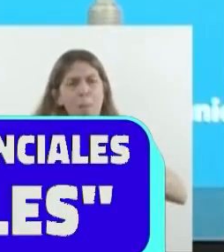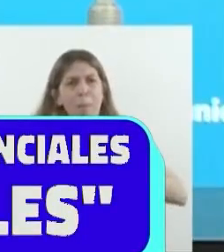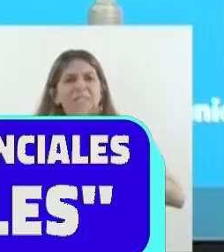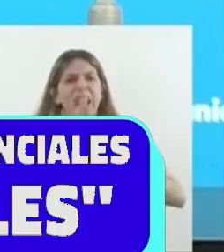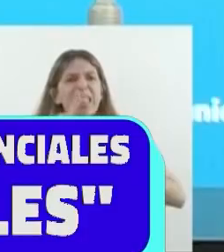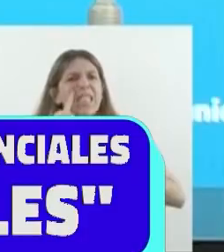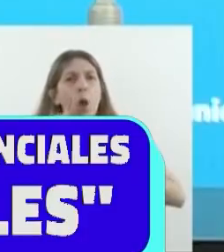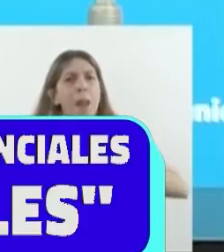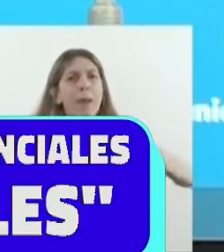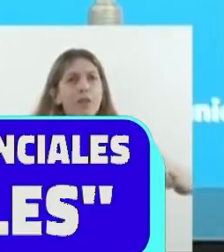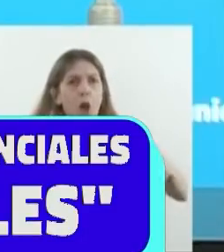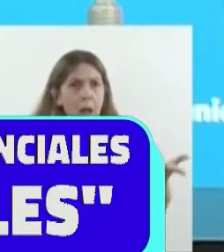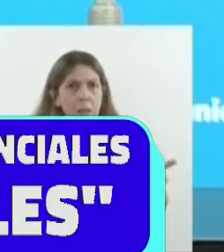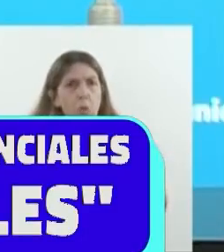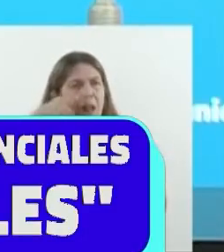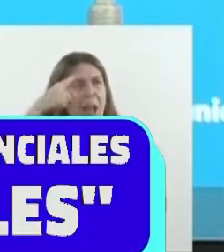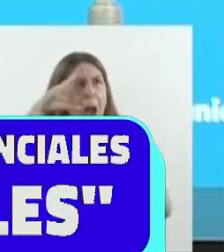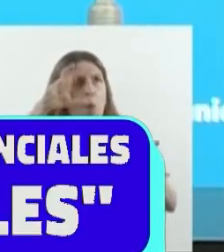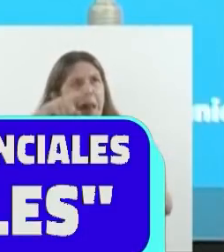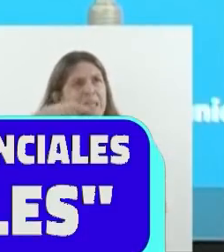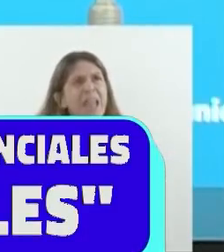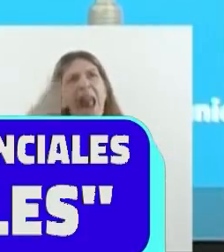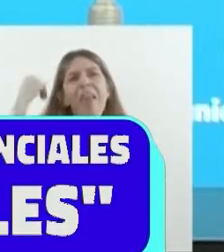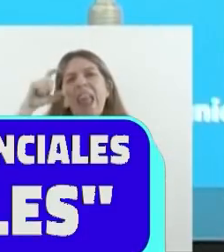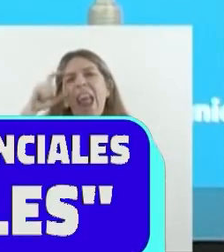Hagan ustedes memoria lo que fue enero,